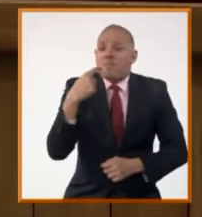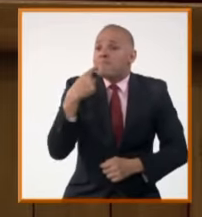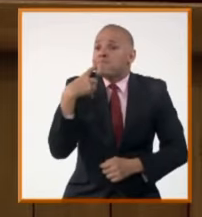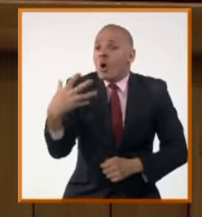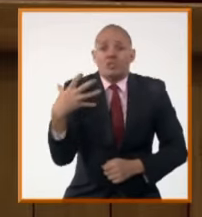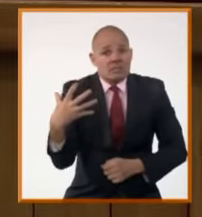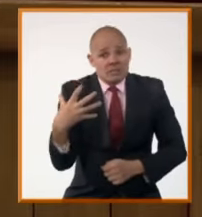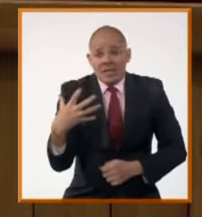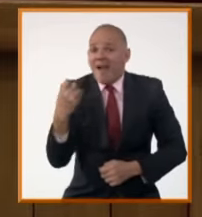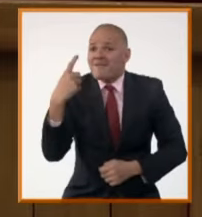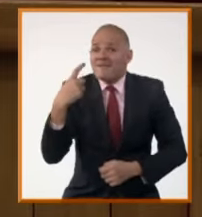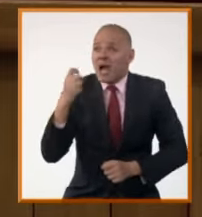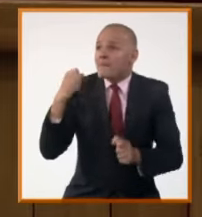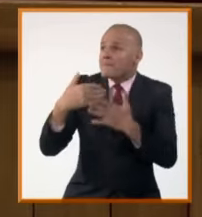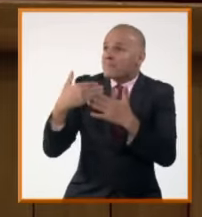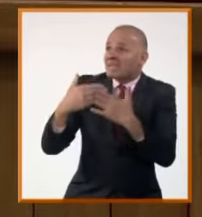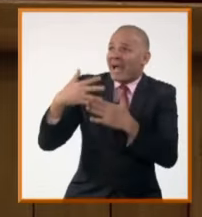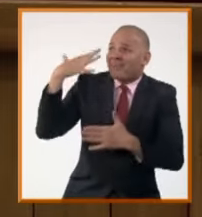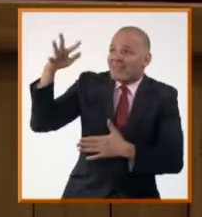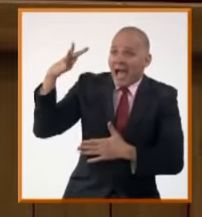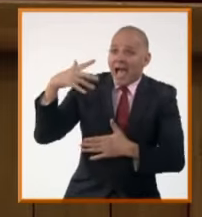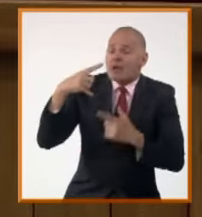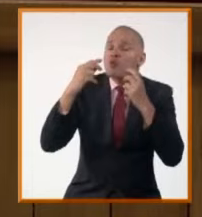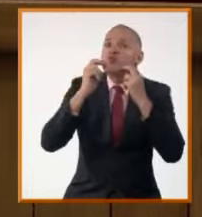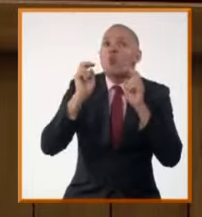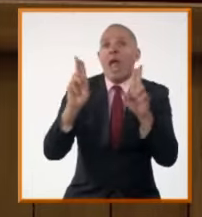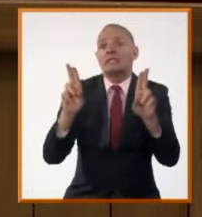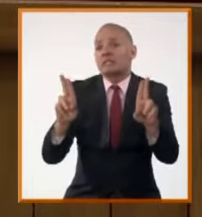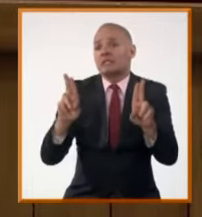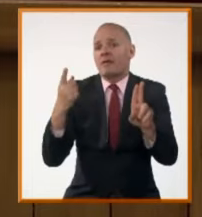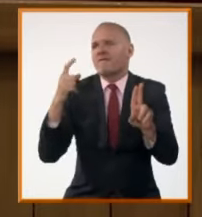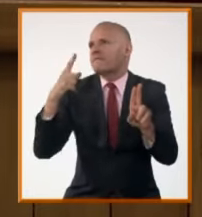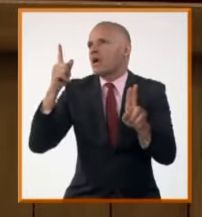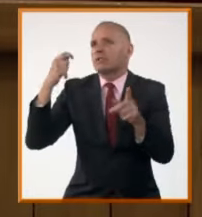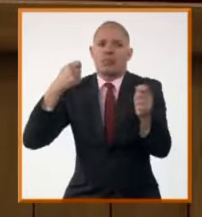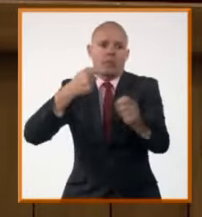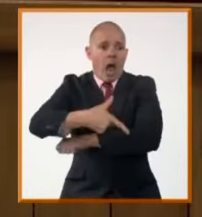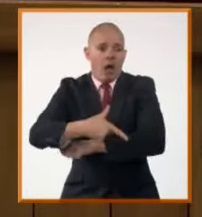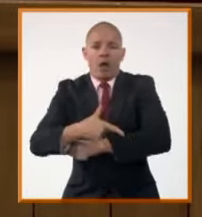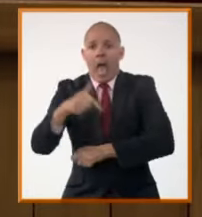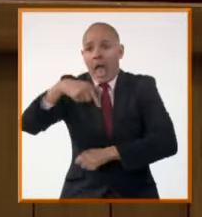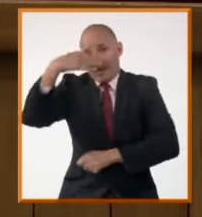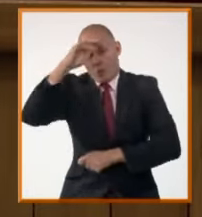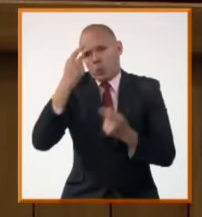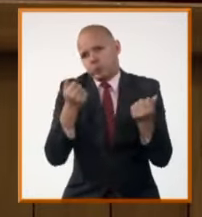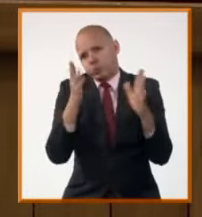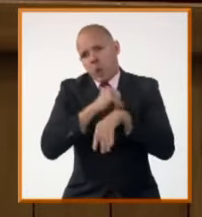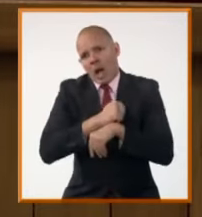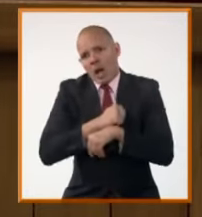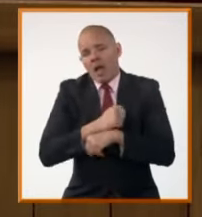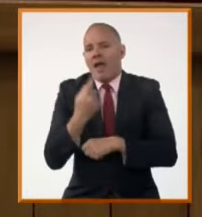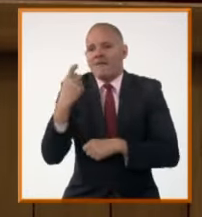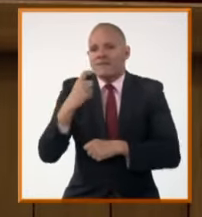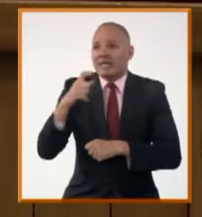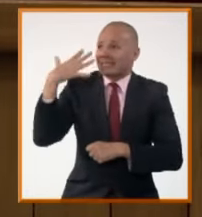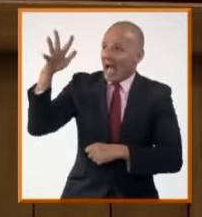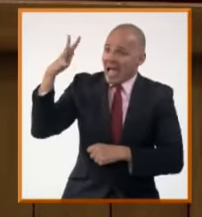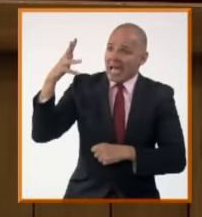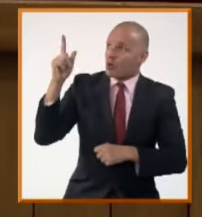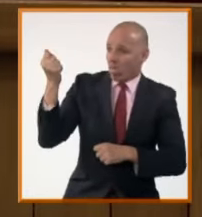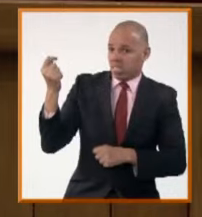de inversión extranjera para que aporte financiamiento know-how para lograr las metas que nos hemos propuesto de